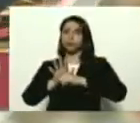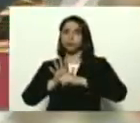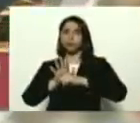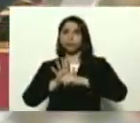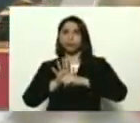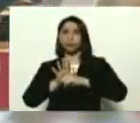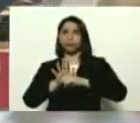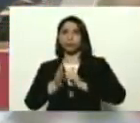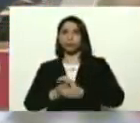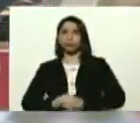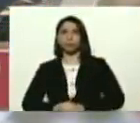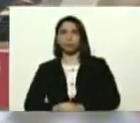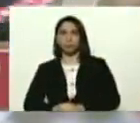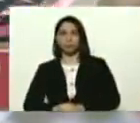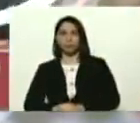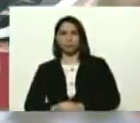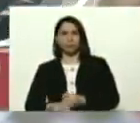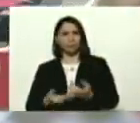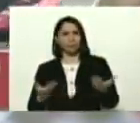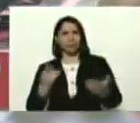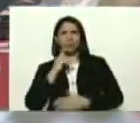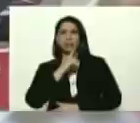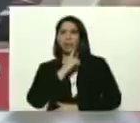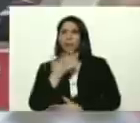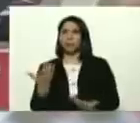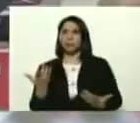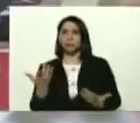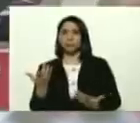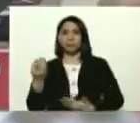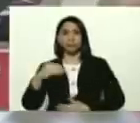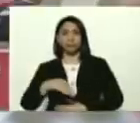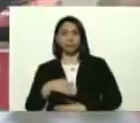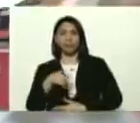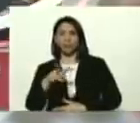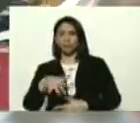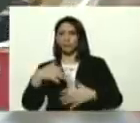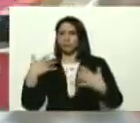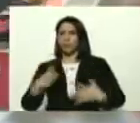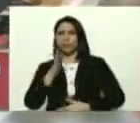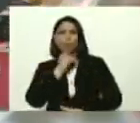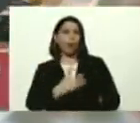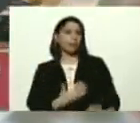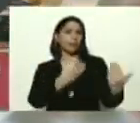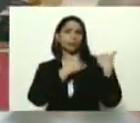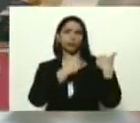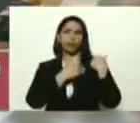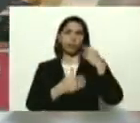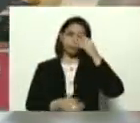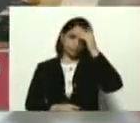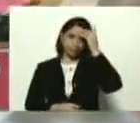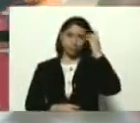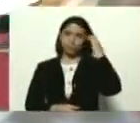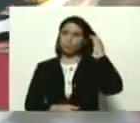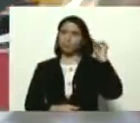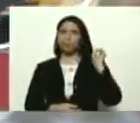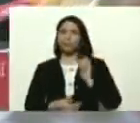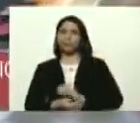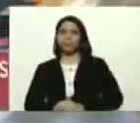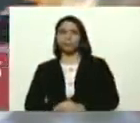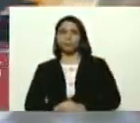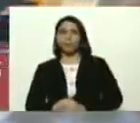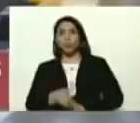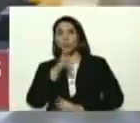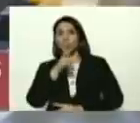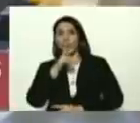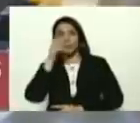COVID-19. Eso es lo que se llama, bueno, además de ser unos tremendos irresponsables, un caradurismo